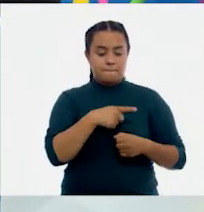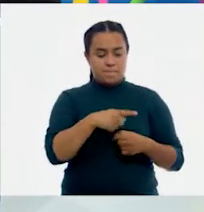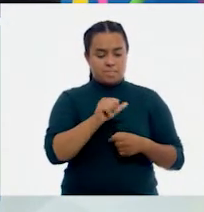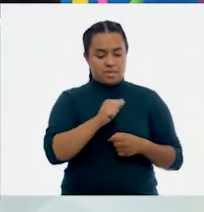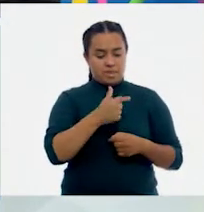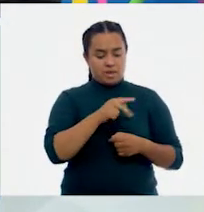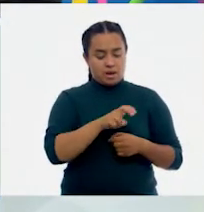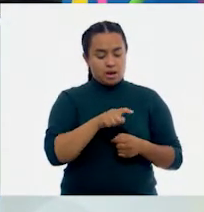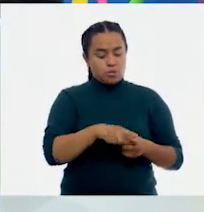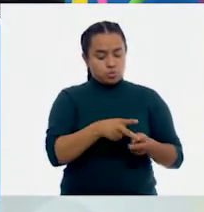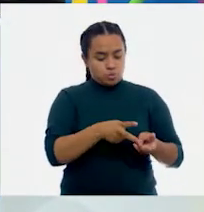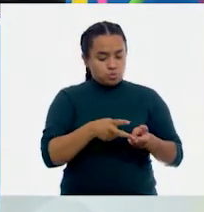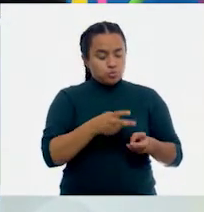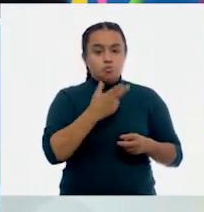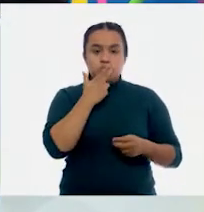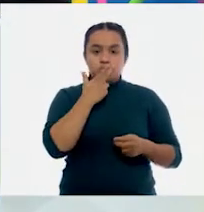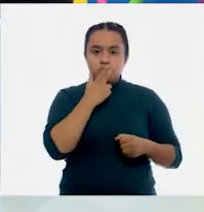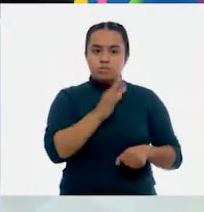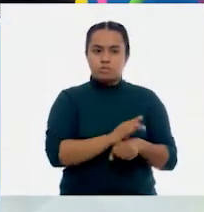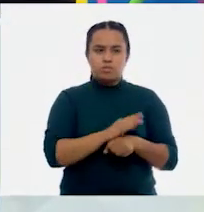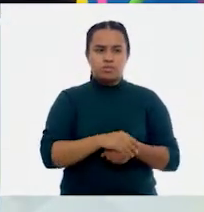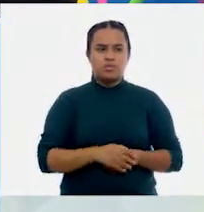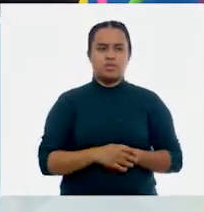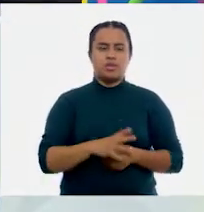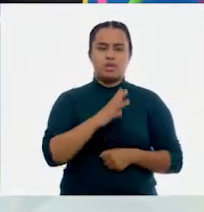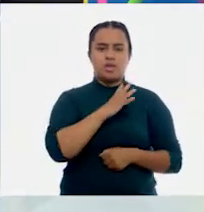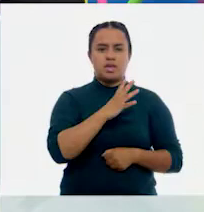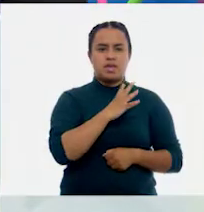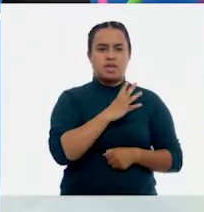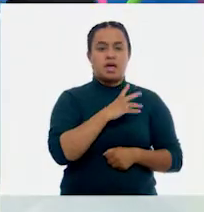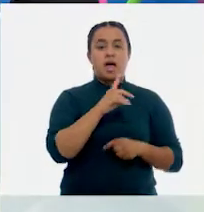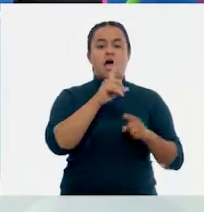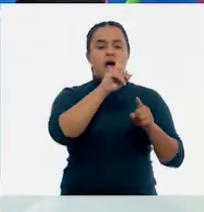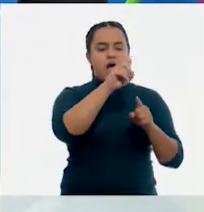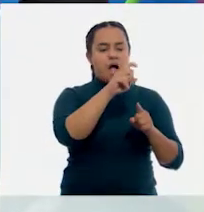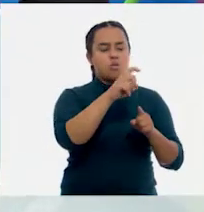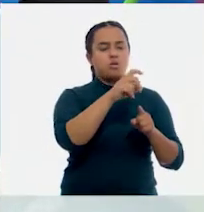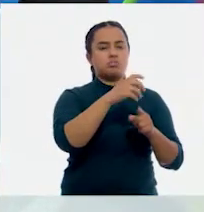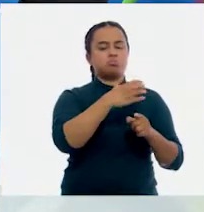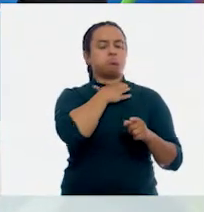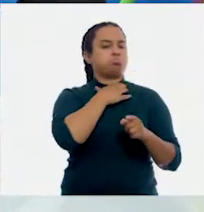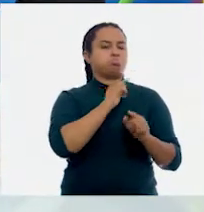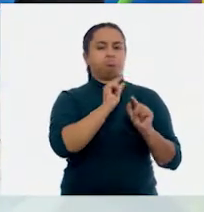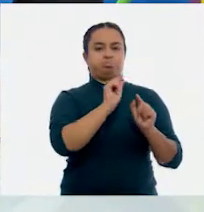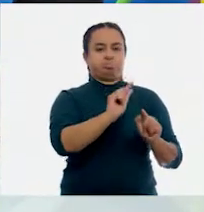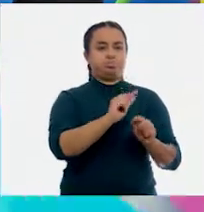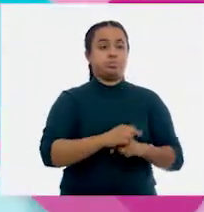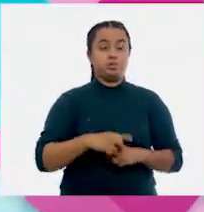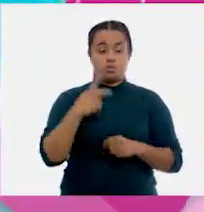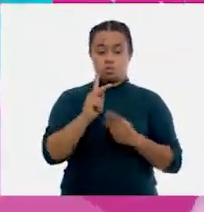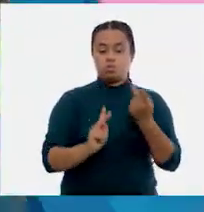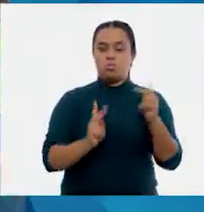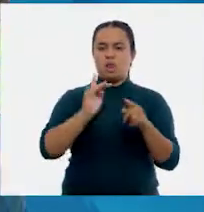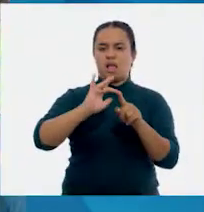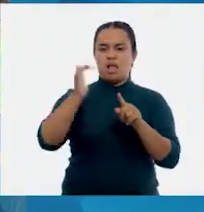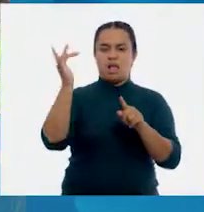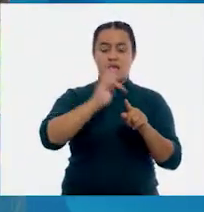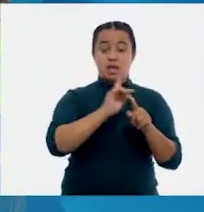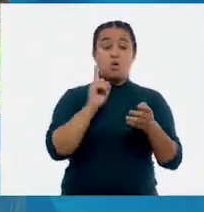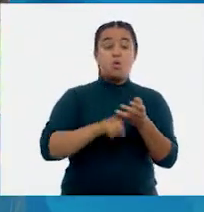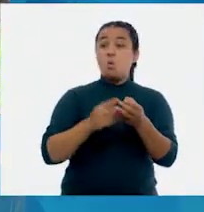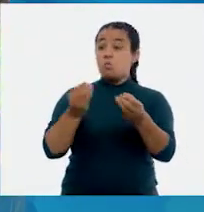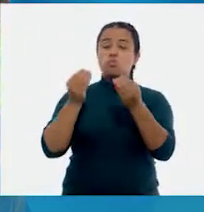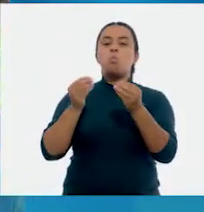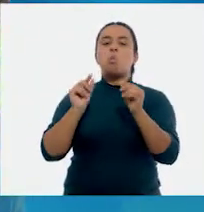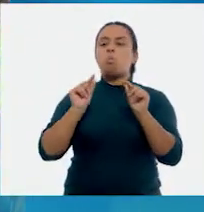del agave. Ahí tenemos el matorral, el agua es escasa, sus características de las plantas son espinosas, son pocas y dispersas y